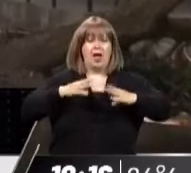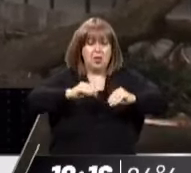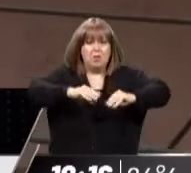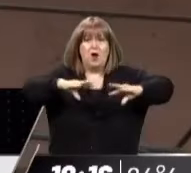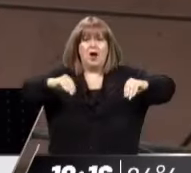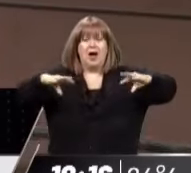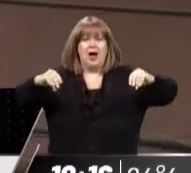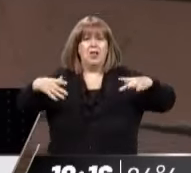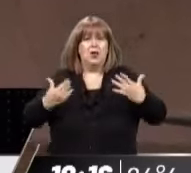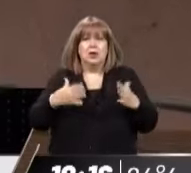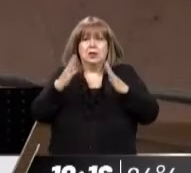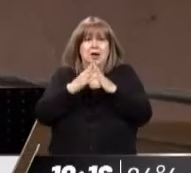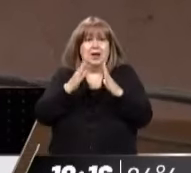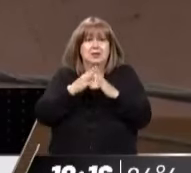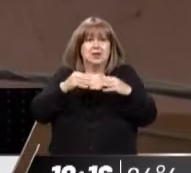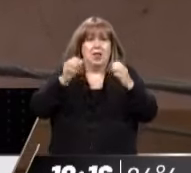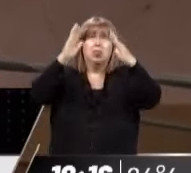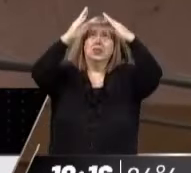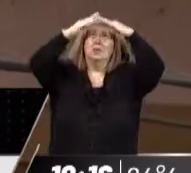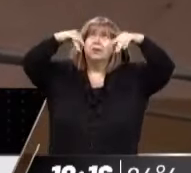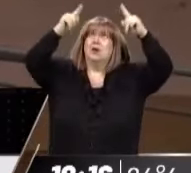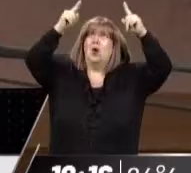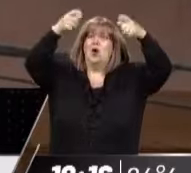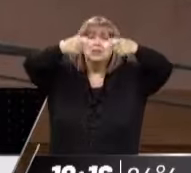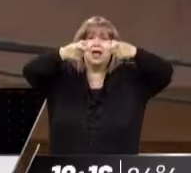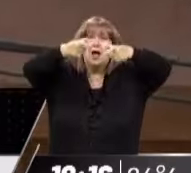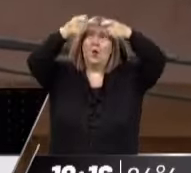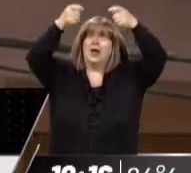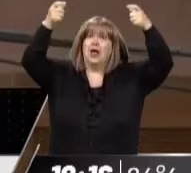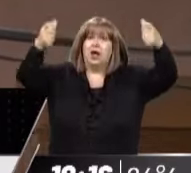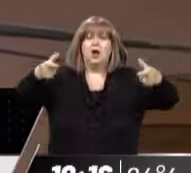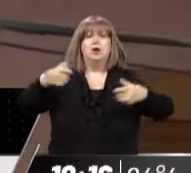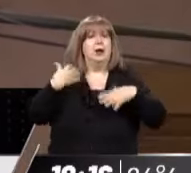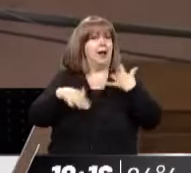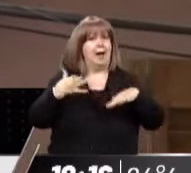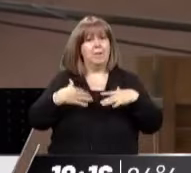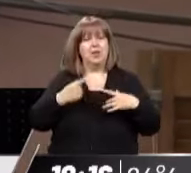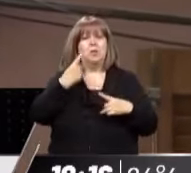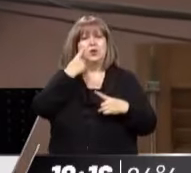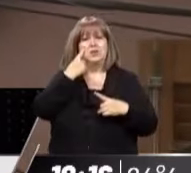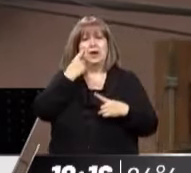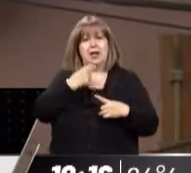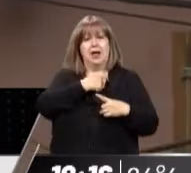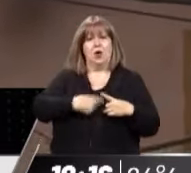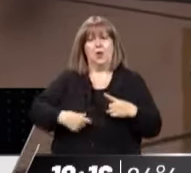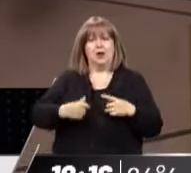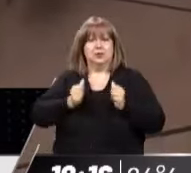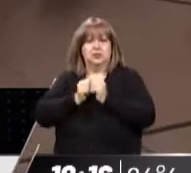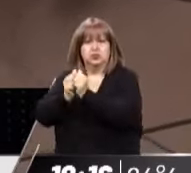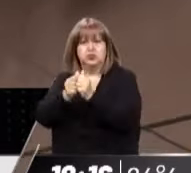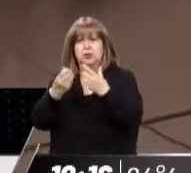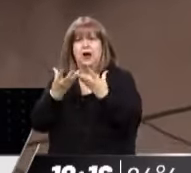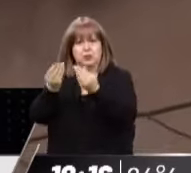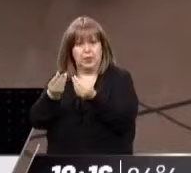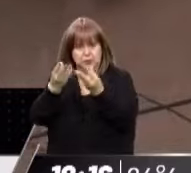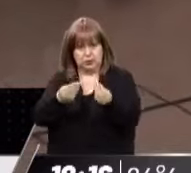tiene ningún tipo de refugio. Bueno, eso primero. Y allí fueron nación y, digo, provincia y municipios a colaborar. A poder asistir.